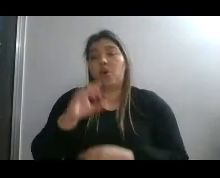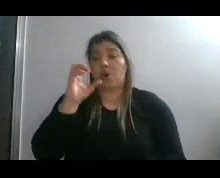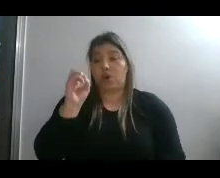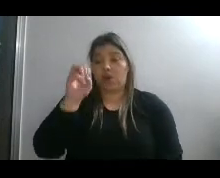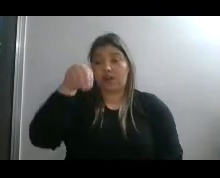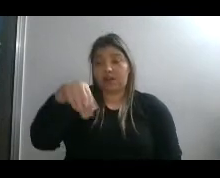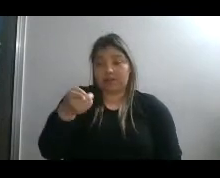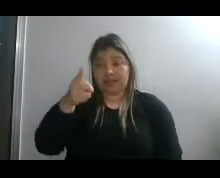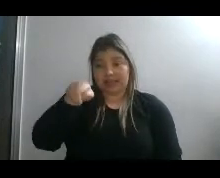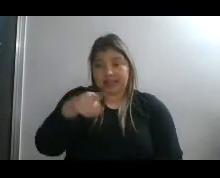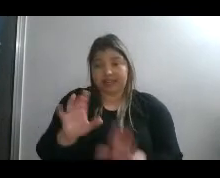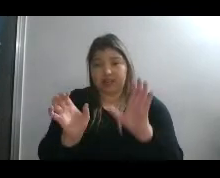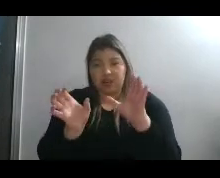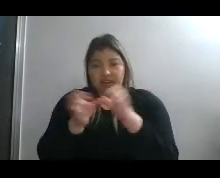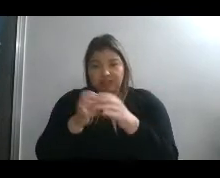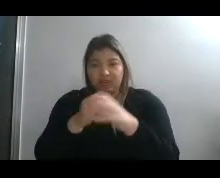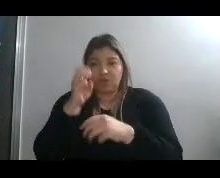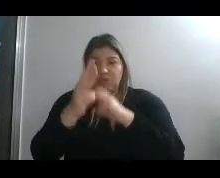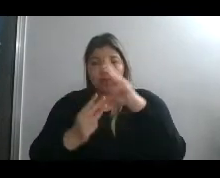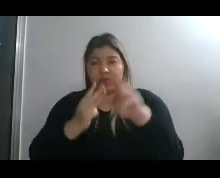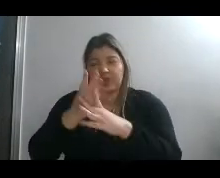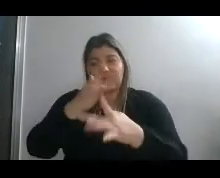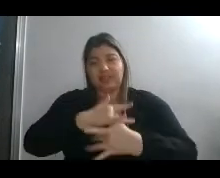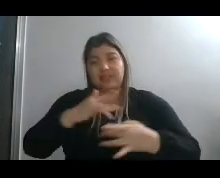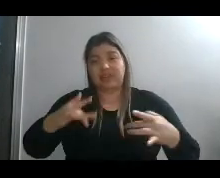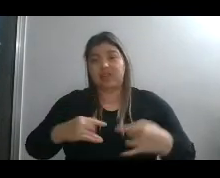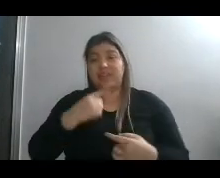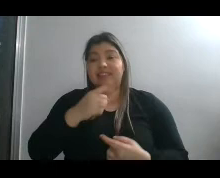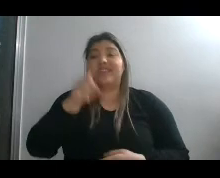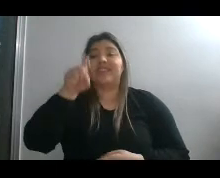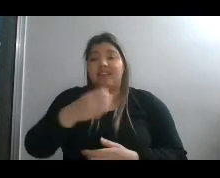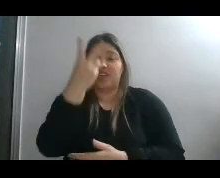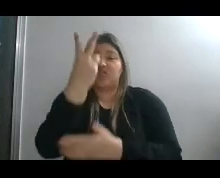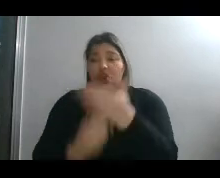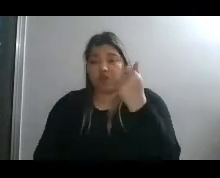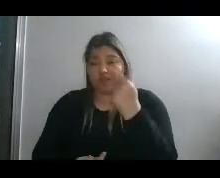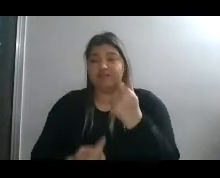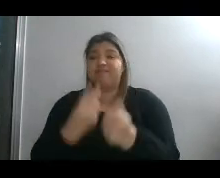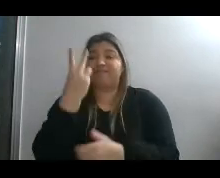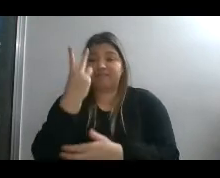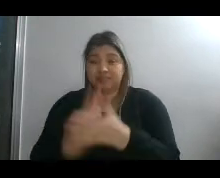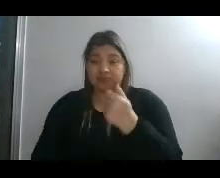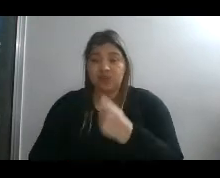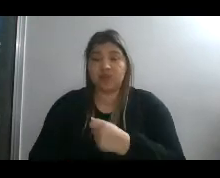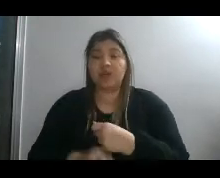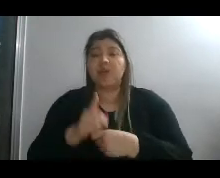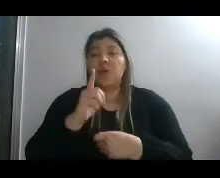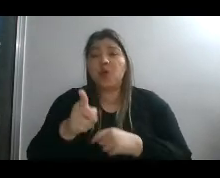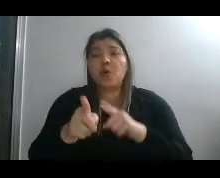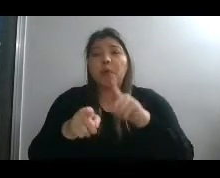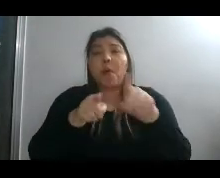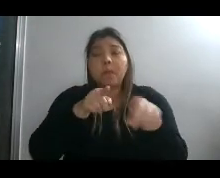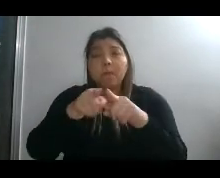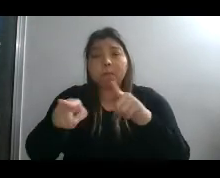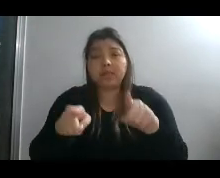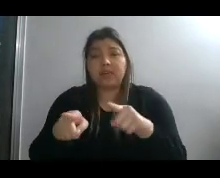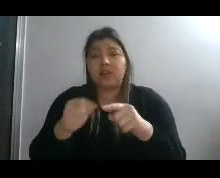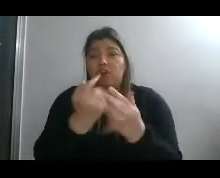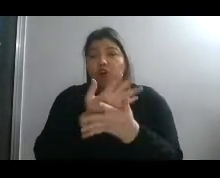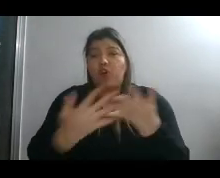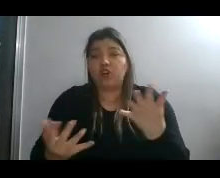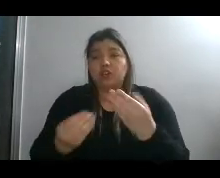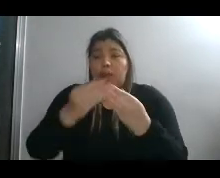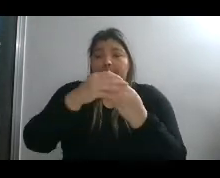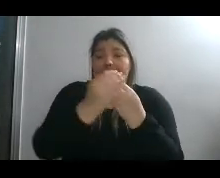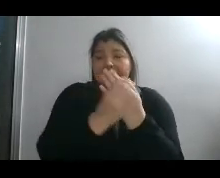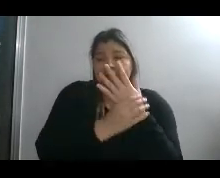utilizarse siempre doble par de guantes, porque durante el proceso de colocarme los elementos de protección